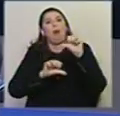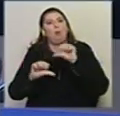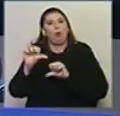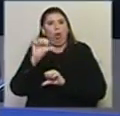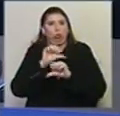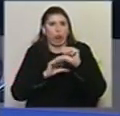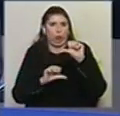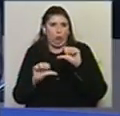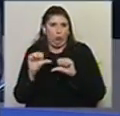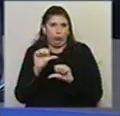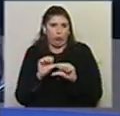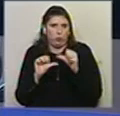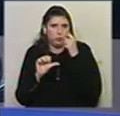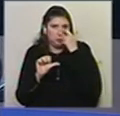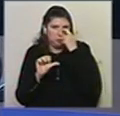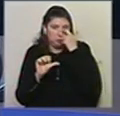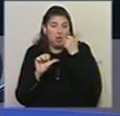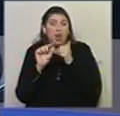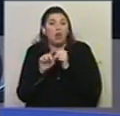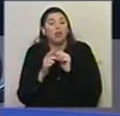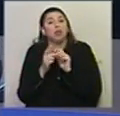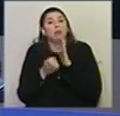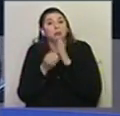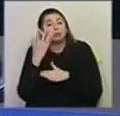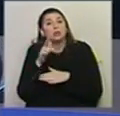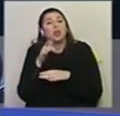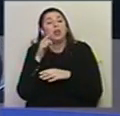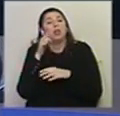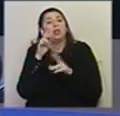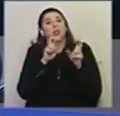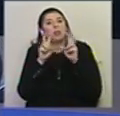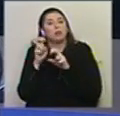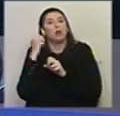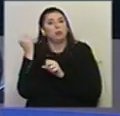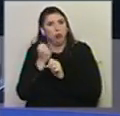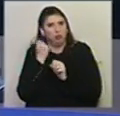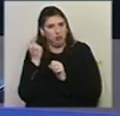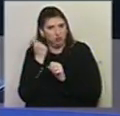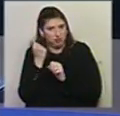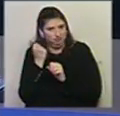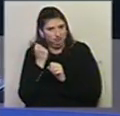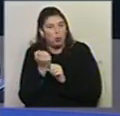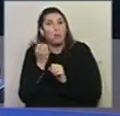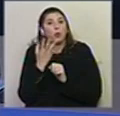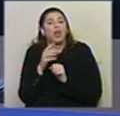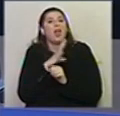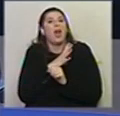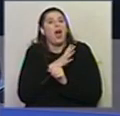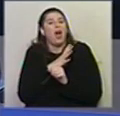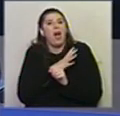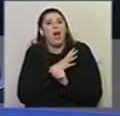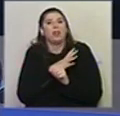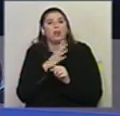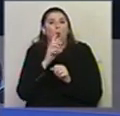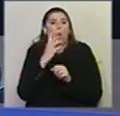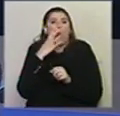ahí aparece un elemento que es muy importante, que es que en general el fundamento para que los medicamentos que son monopólicos tengan un alto